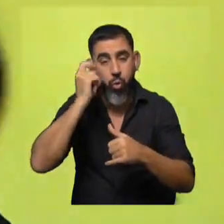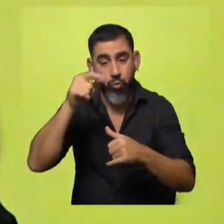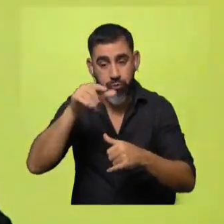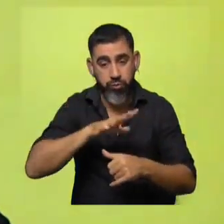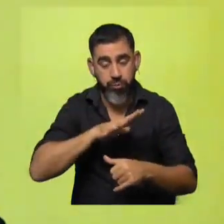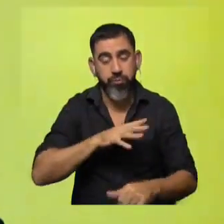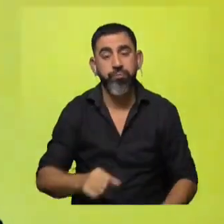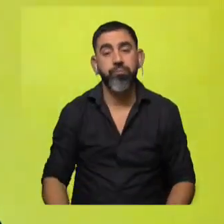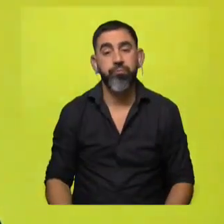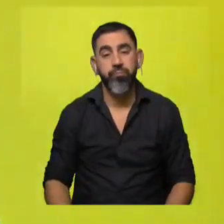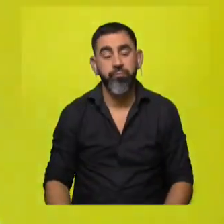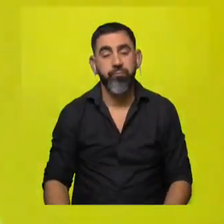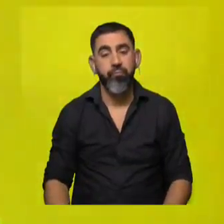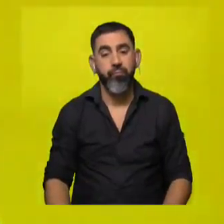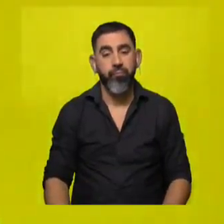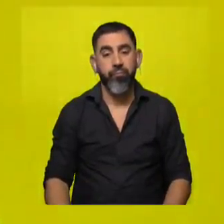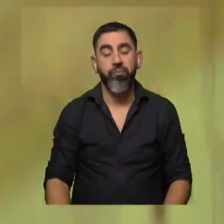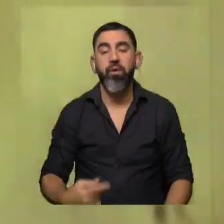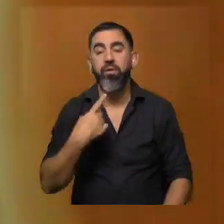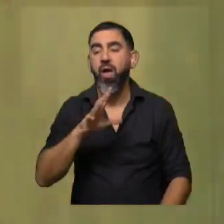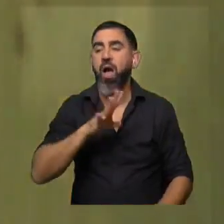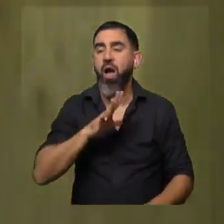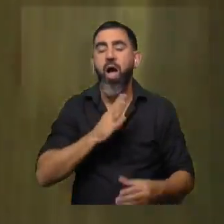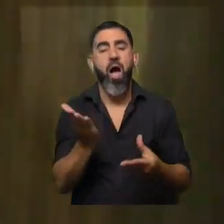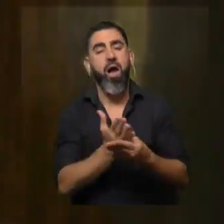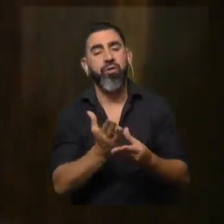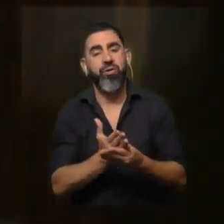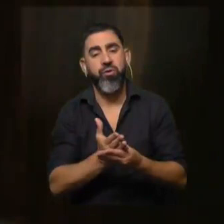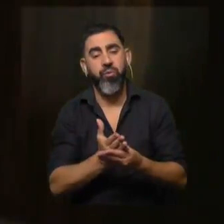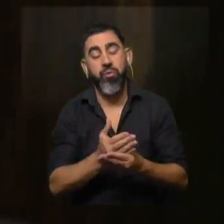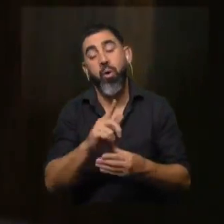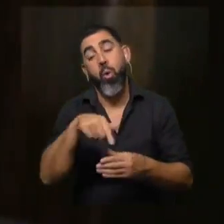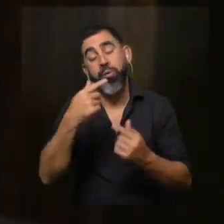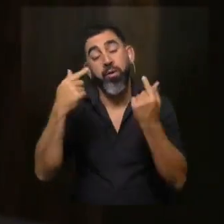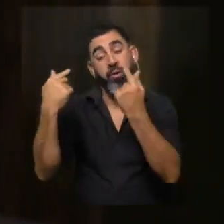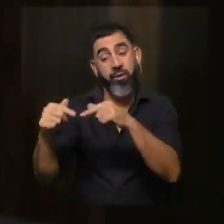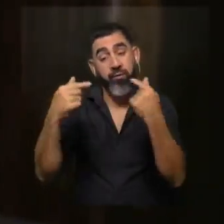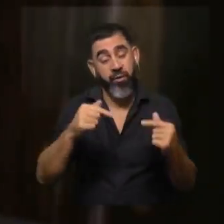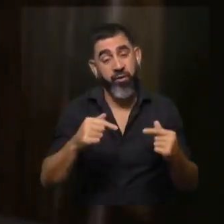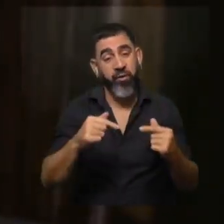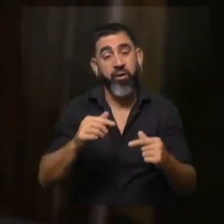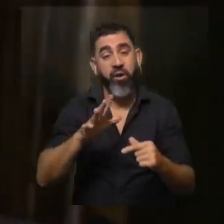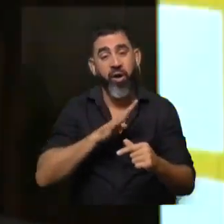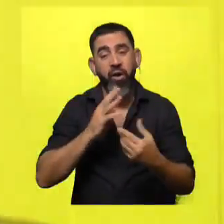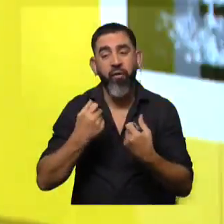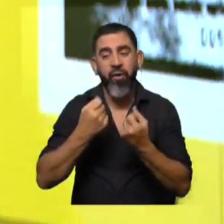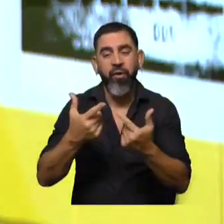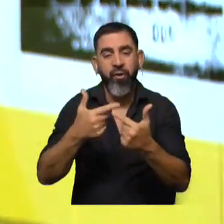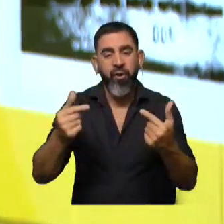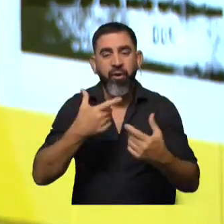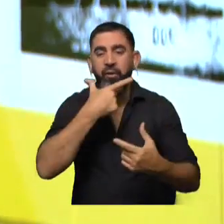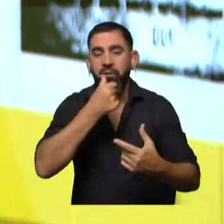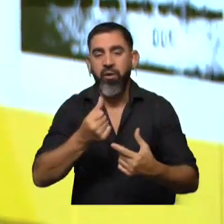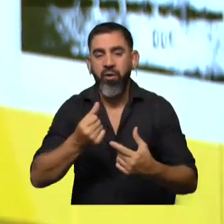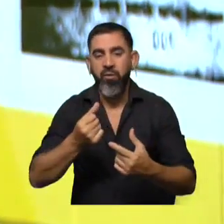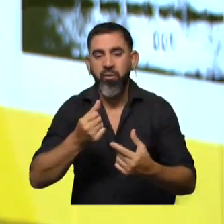ahí. Porque una cosa es decir, están los archivos o están los documentos, y otra cosa es generar herramientas prácticas como